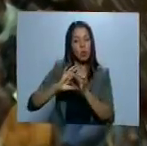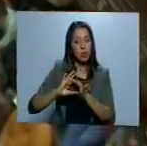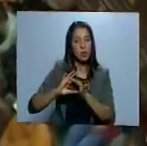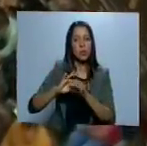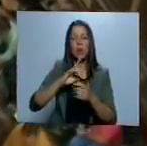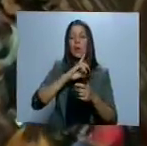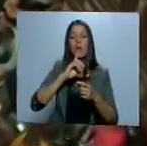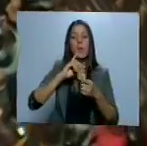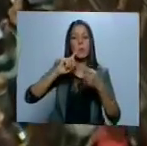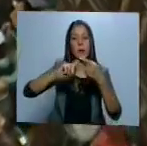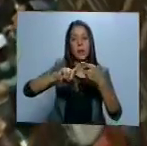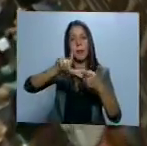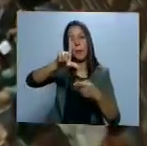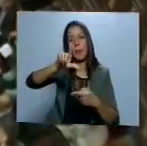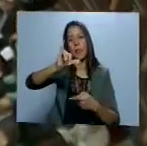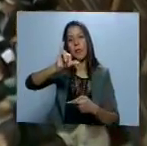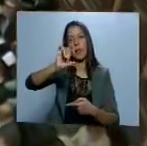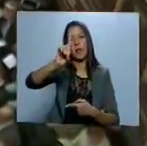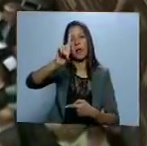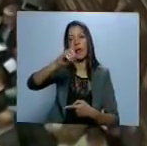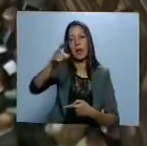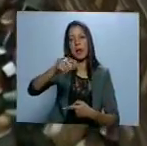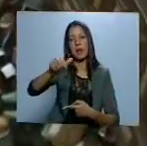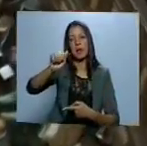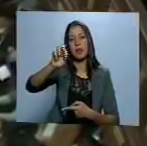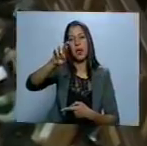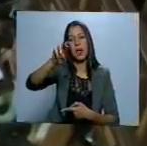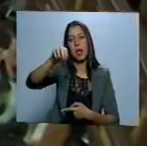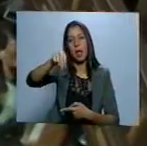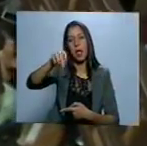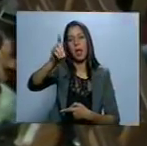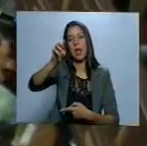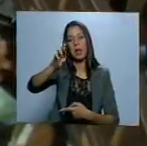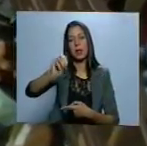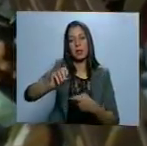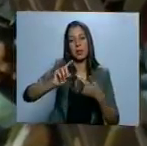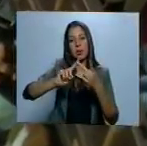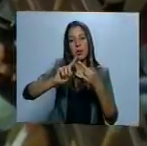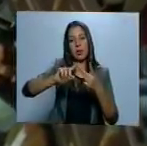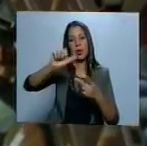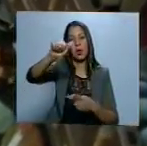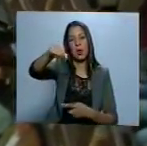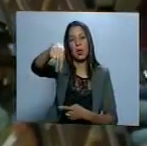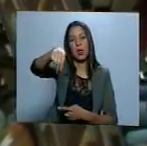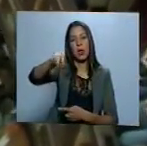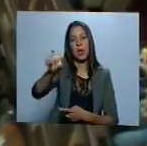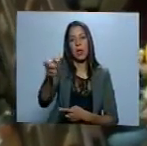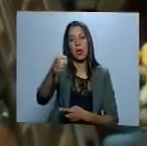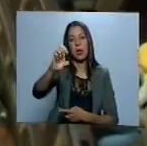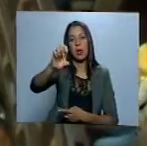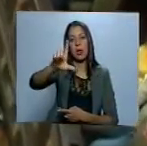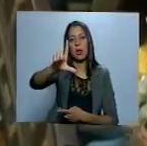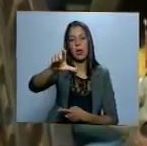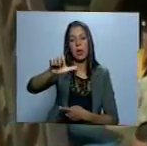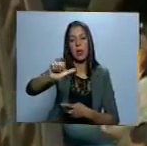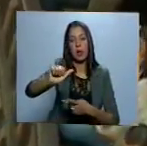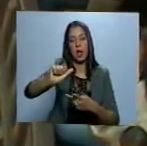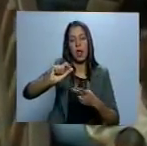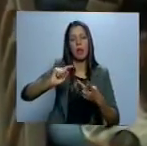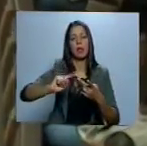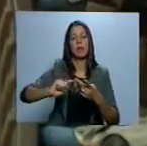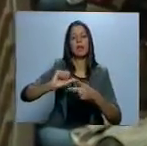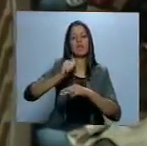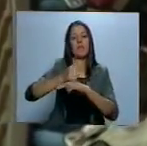Lisandro Cabello como secretario de Gobierno, Ángela Fernández a la dirección regional de